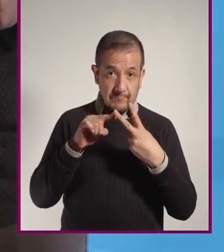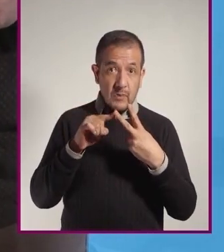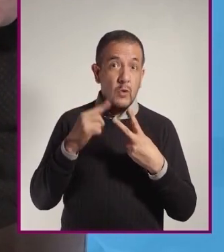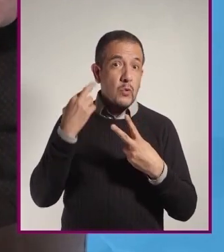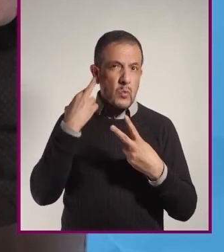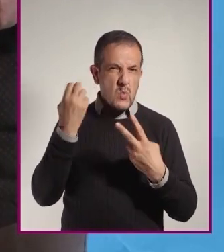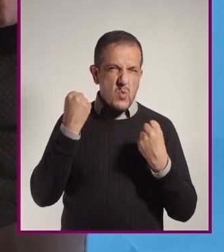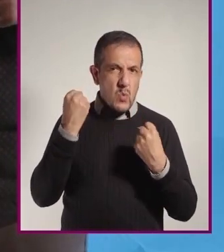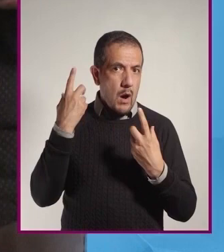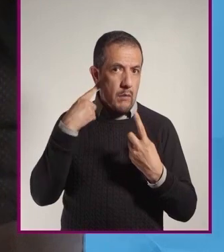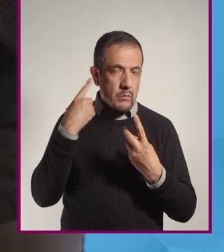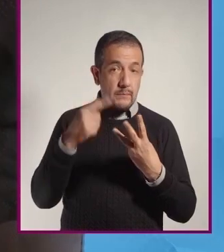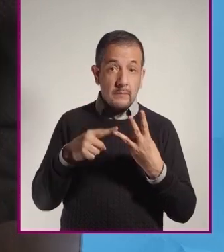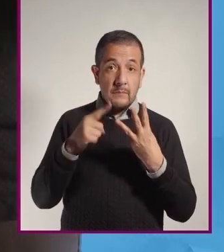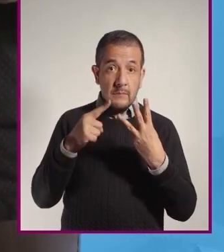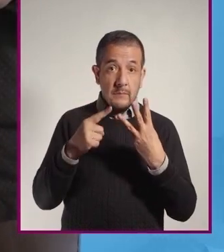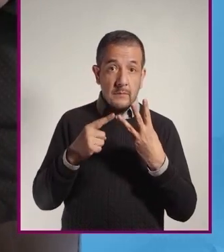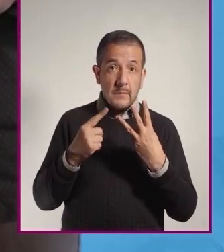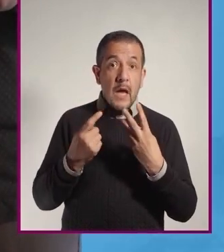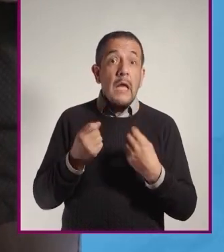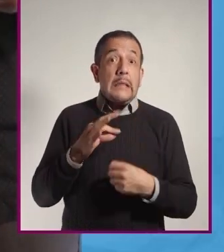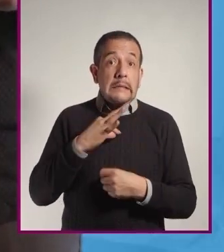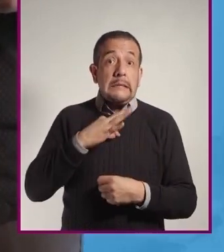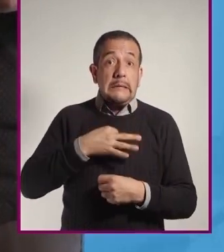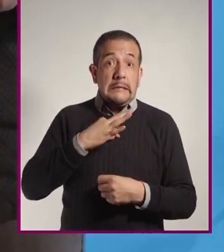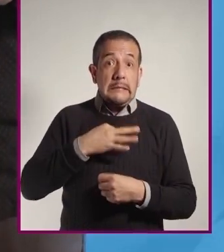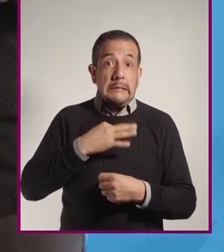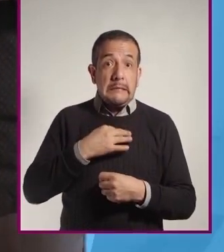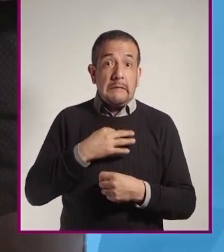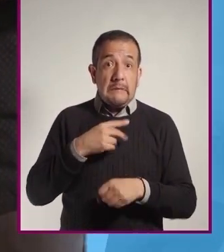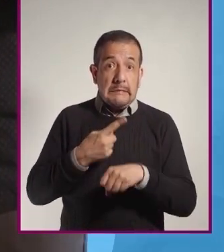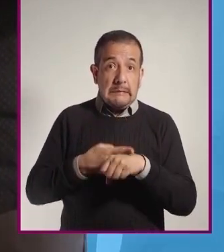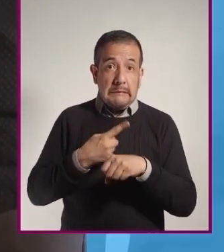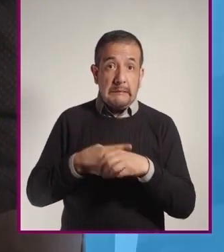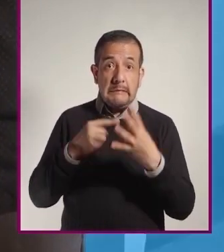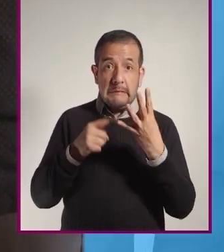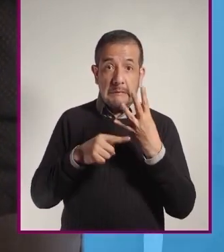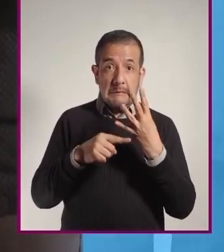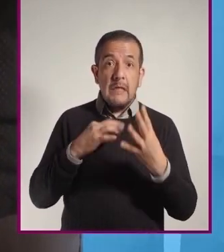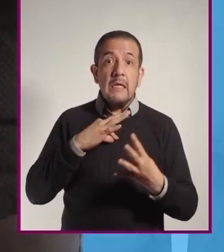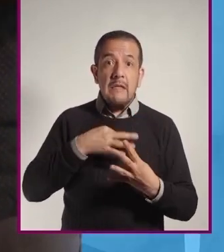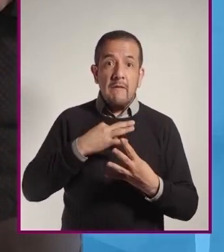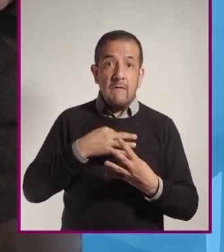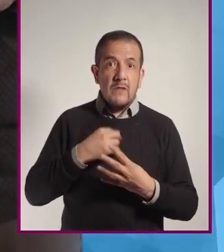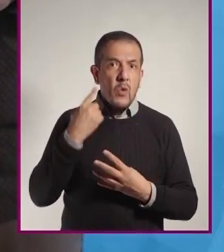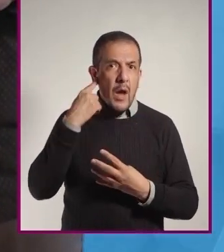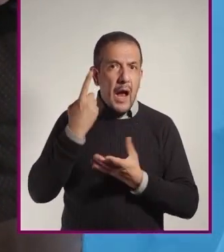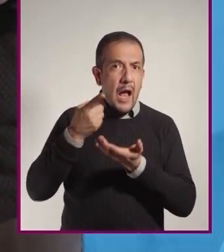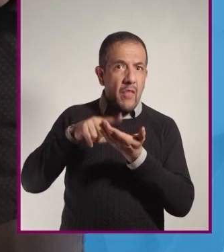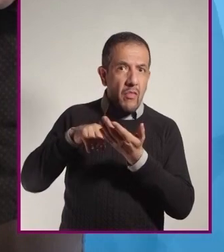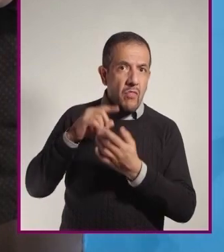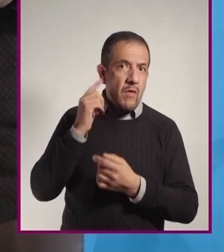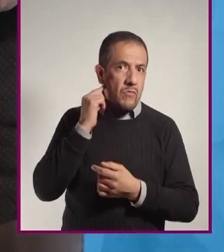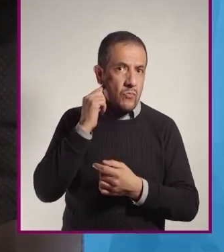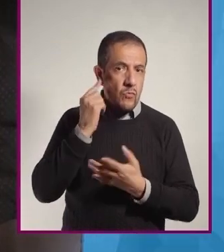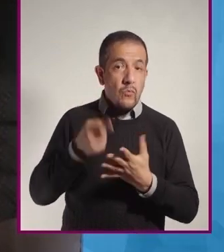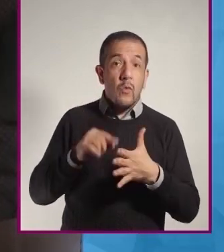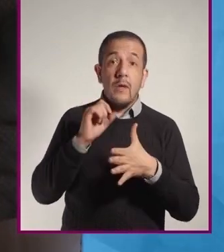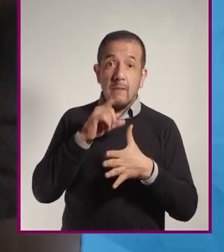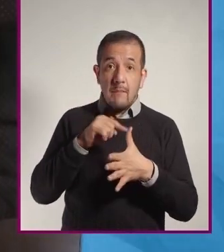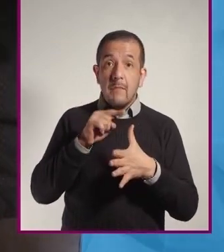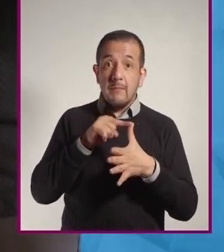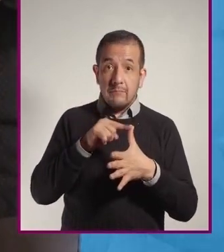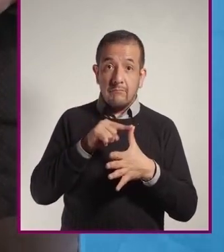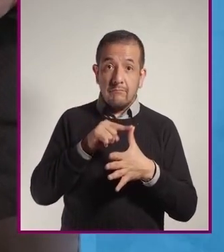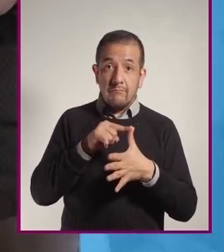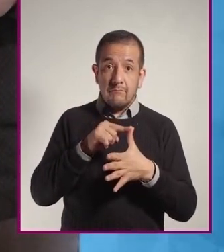fuertes. 3. Algunas enfermedades infecciosas. 4. Infecciones crónicas del oído. 5. El